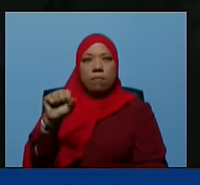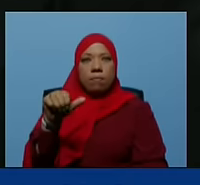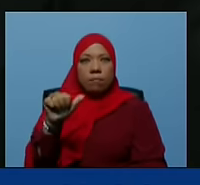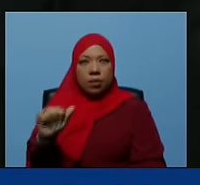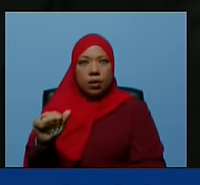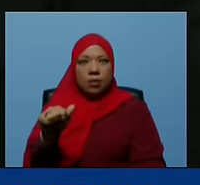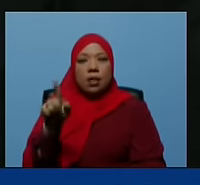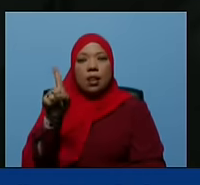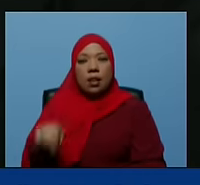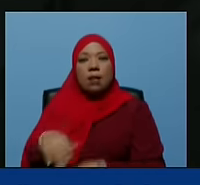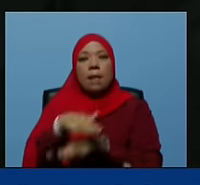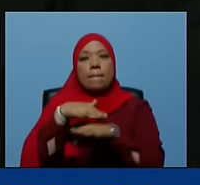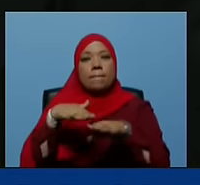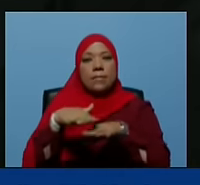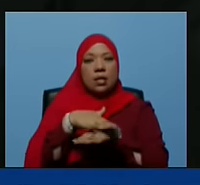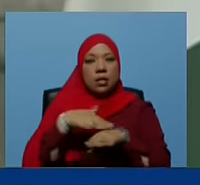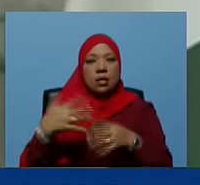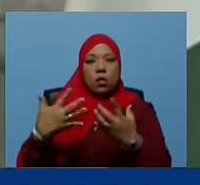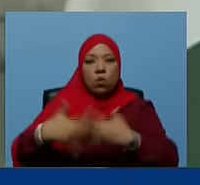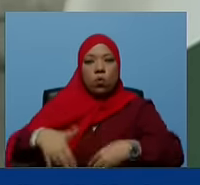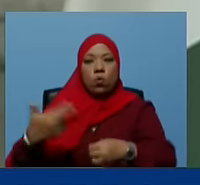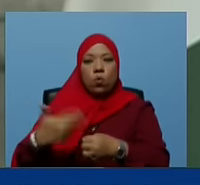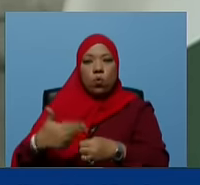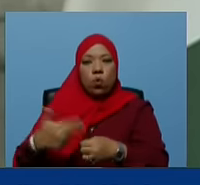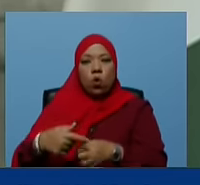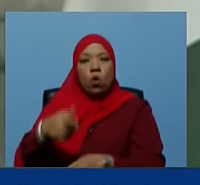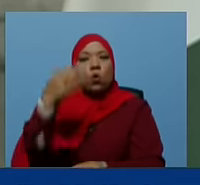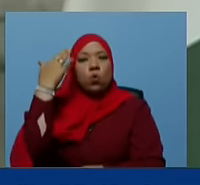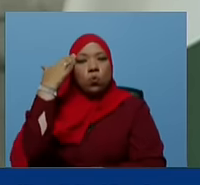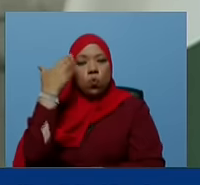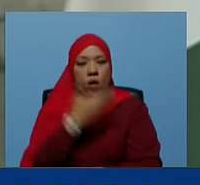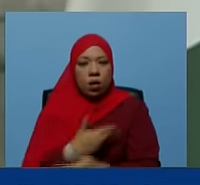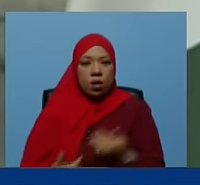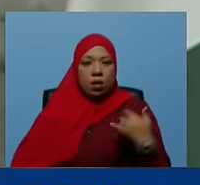Petróleo. Lo sabe el presidente